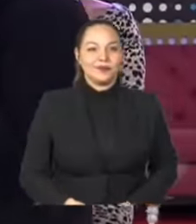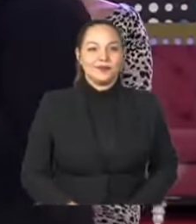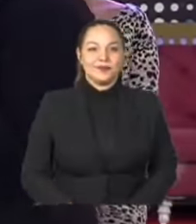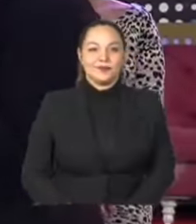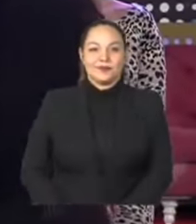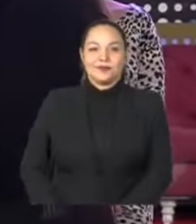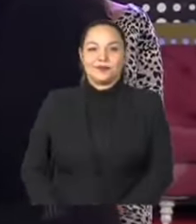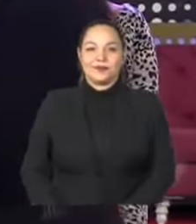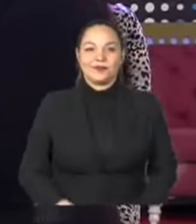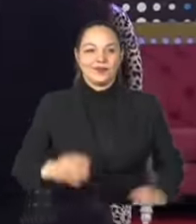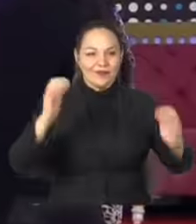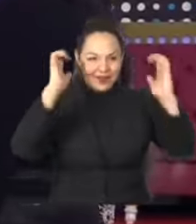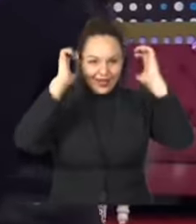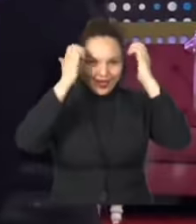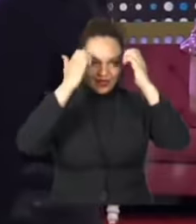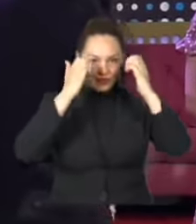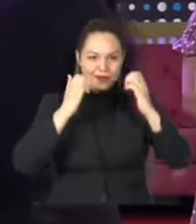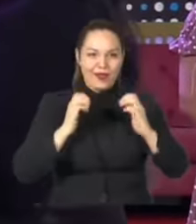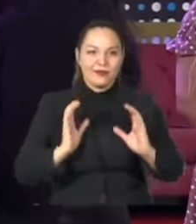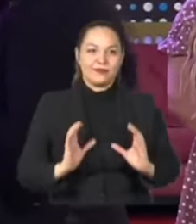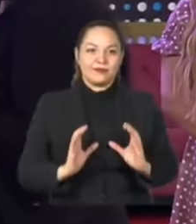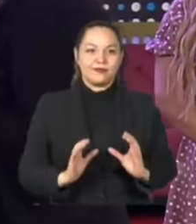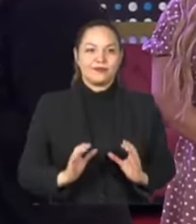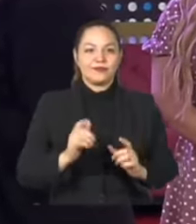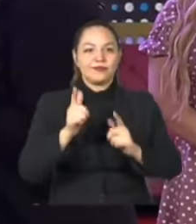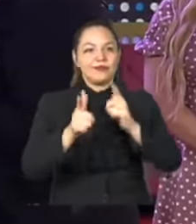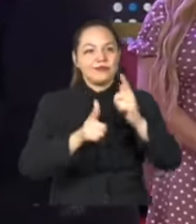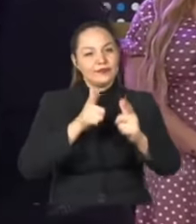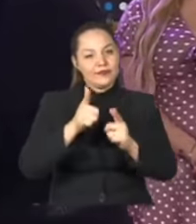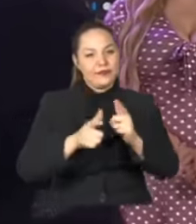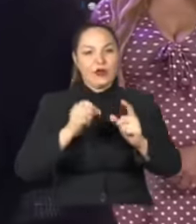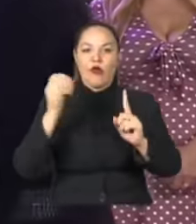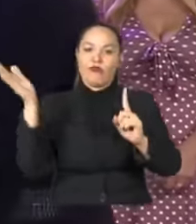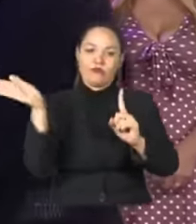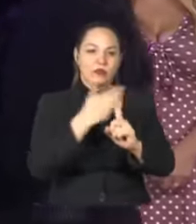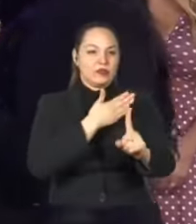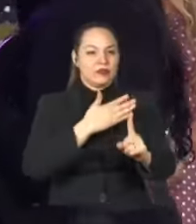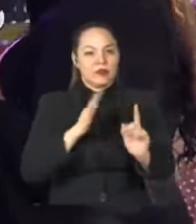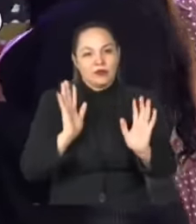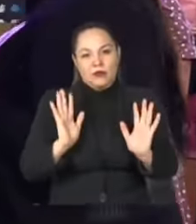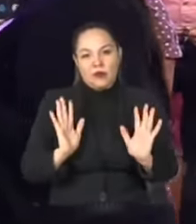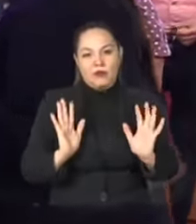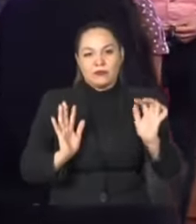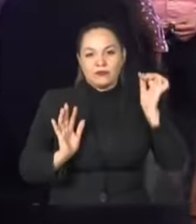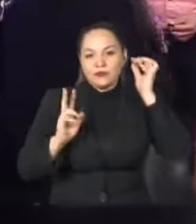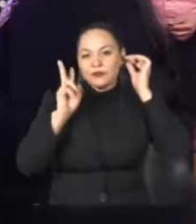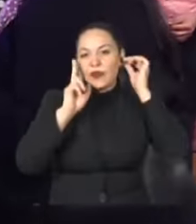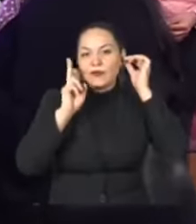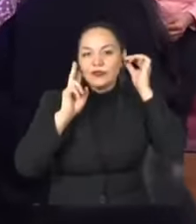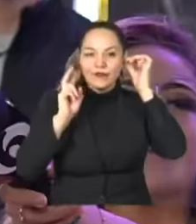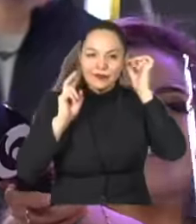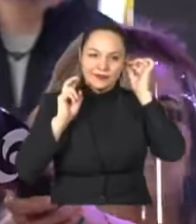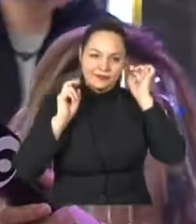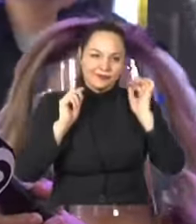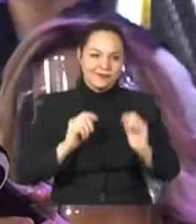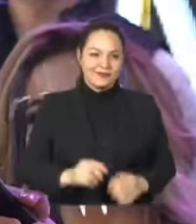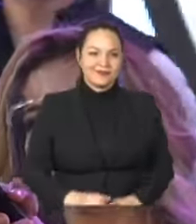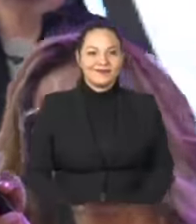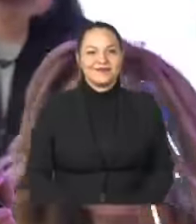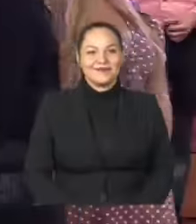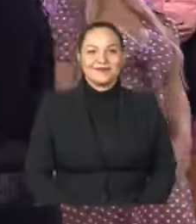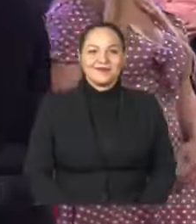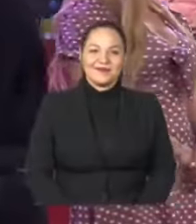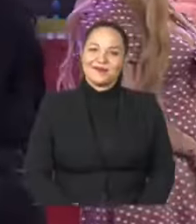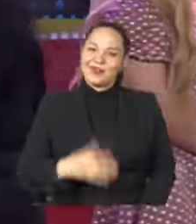su sombrero también. Despacito, recio. ¿Cómo? No. Dele. Solo acuérdate de Acapulco. Desquítate.